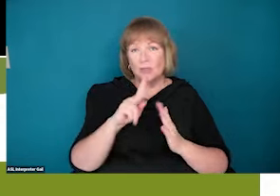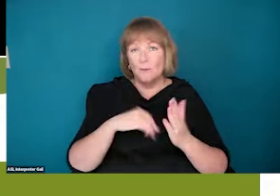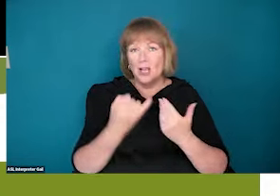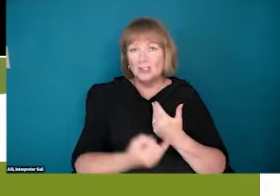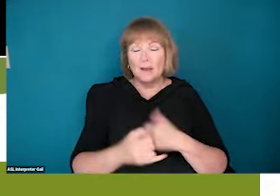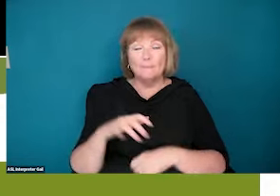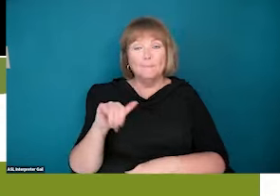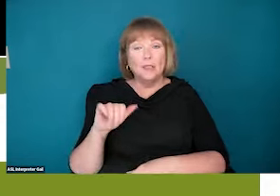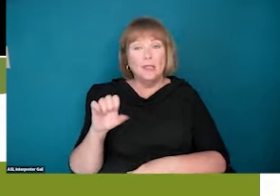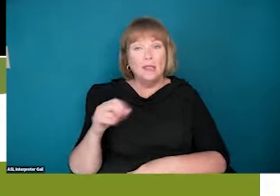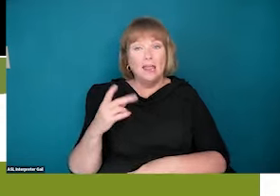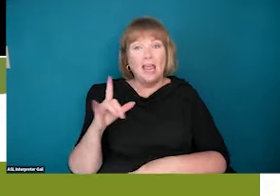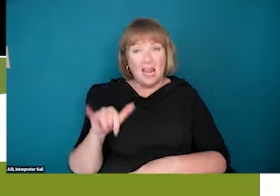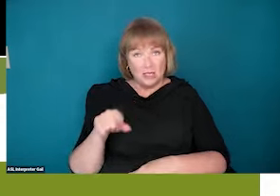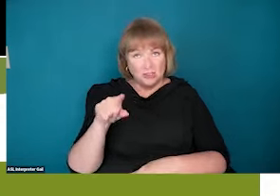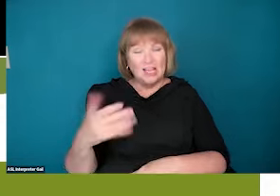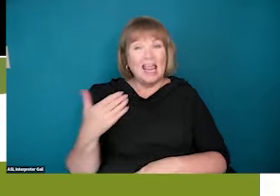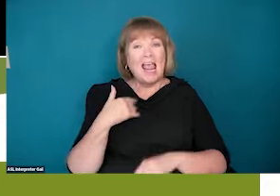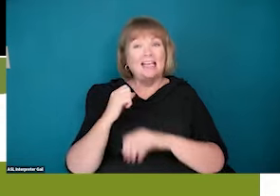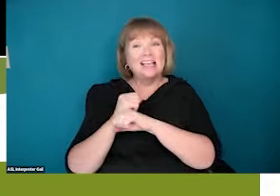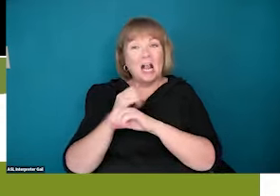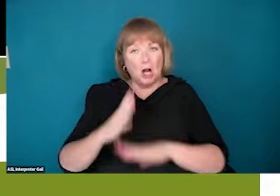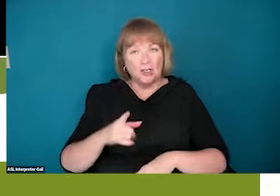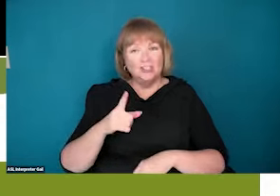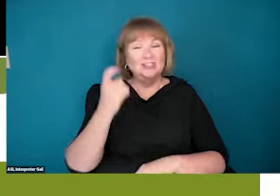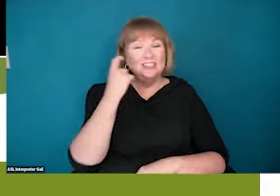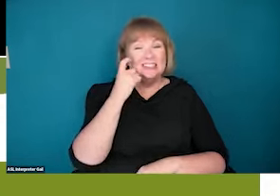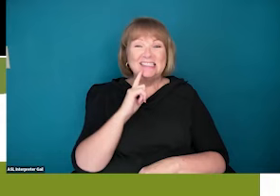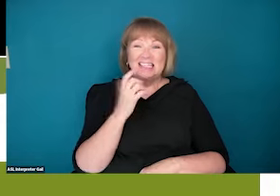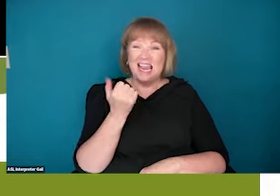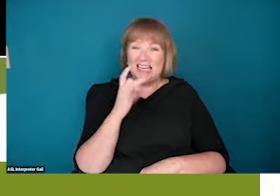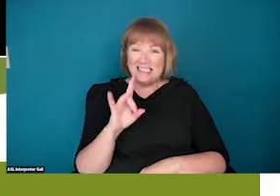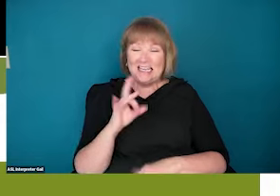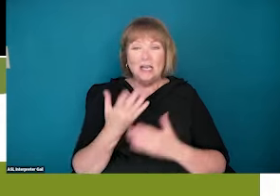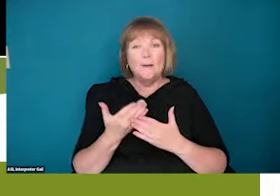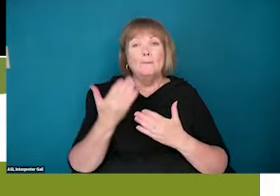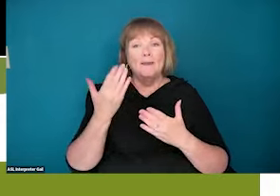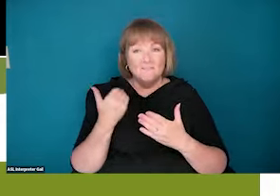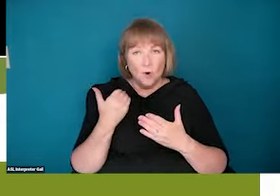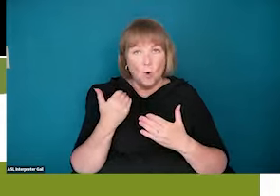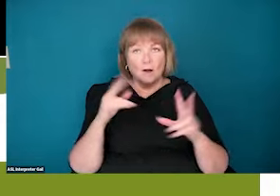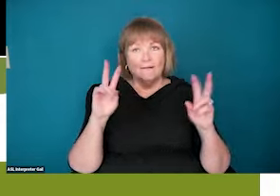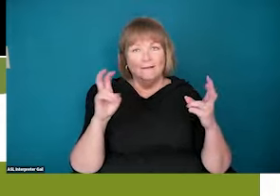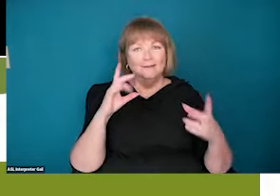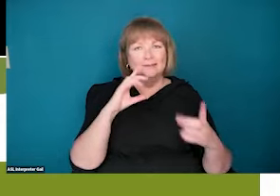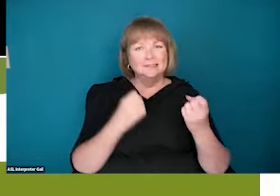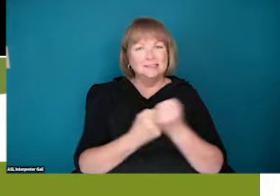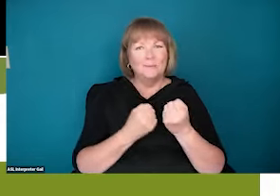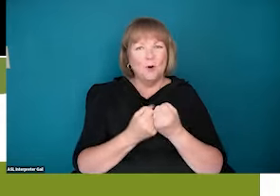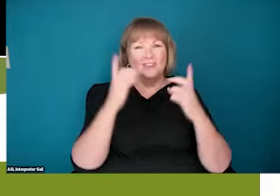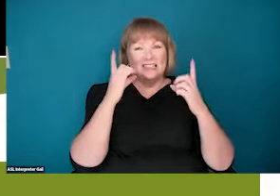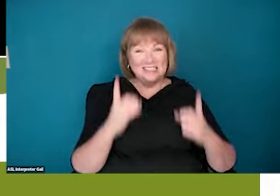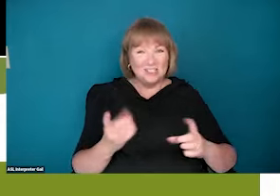les ha ayudado con sus habilidades de liderazgo. Ashley ya hace mucho tiempo